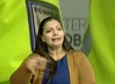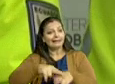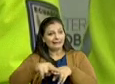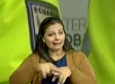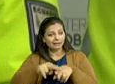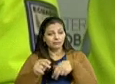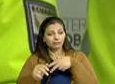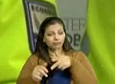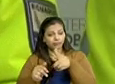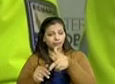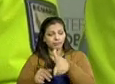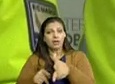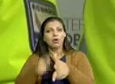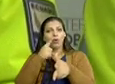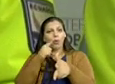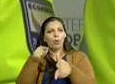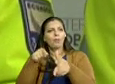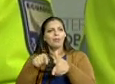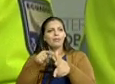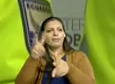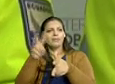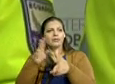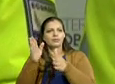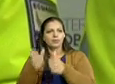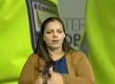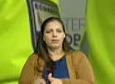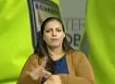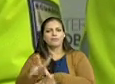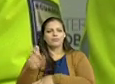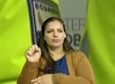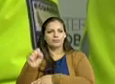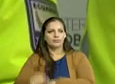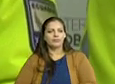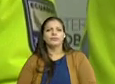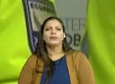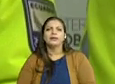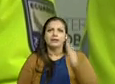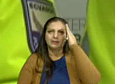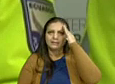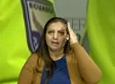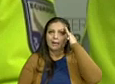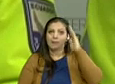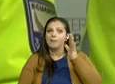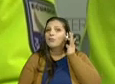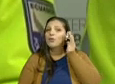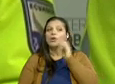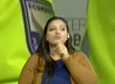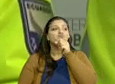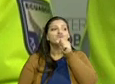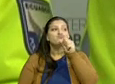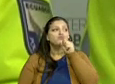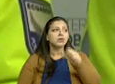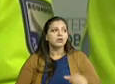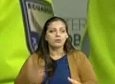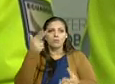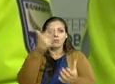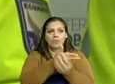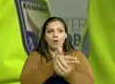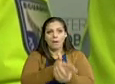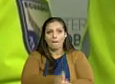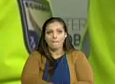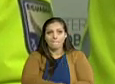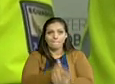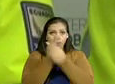cuando ellos salieron, siguieron a la moto. Y después este ciudadano se bajó de la moto, abordó un